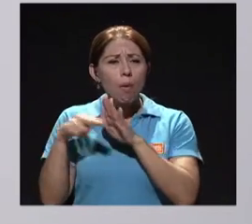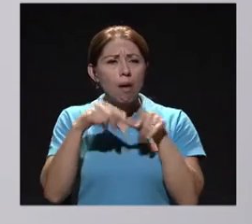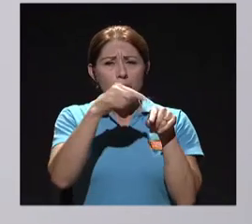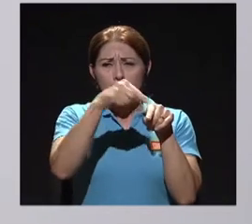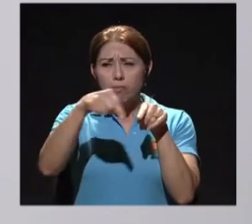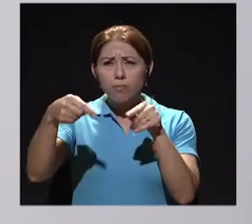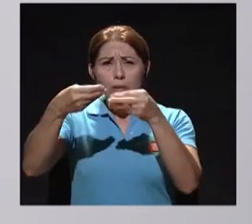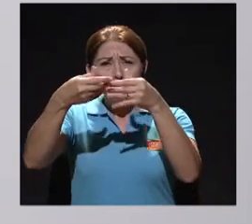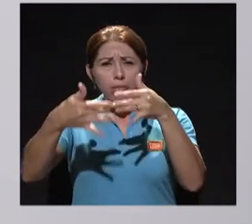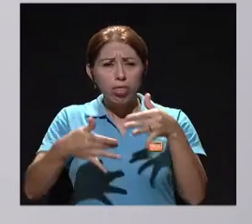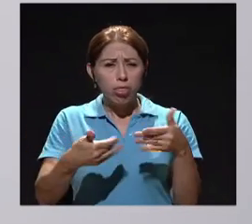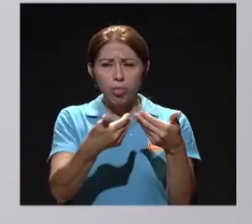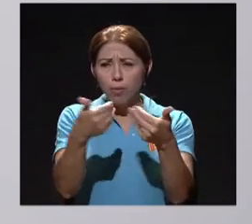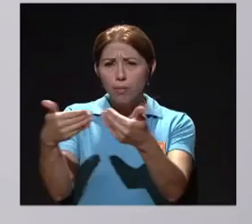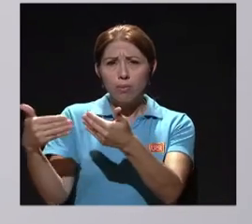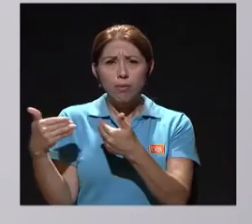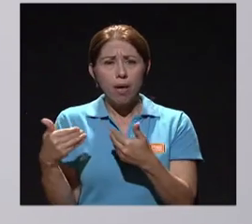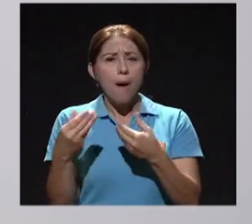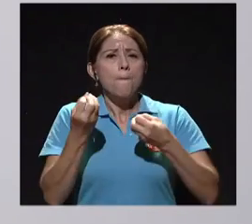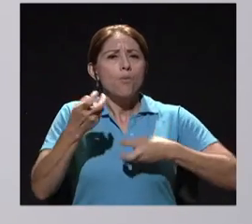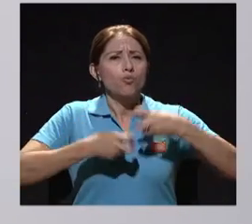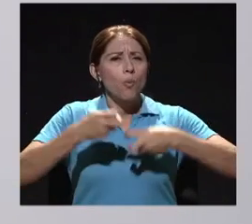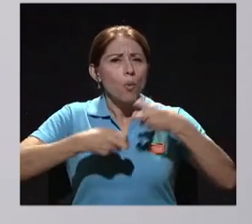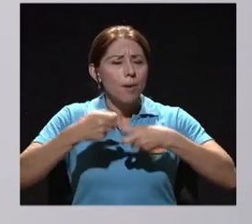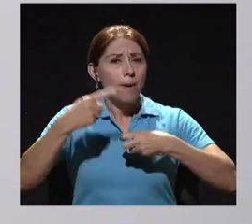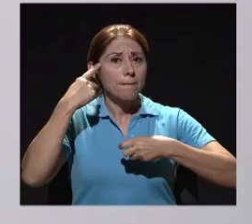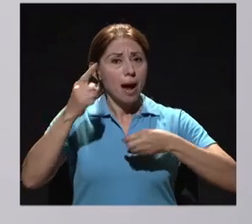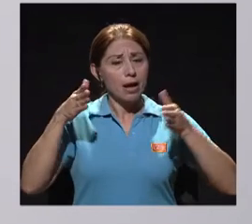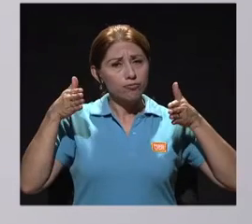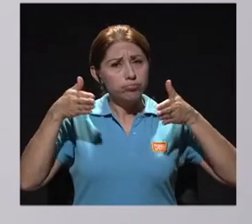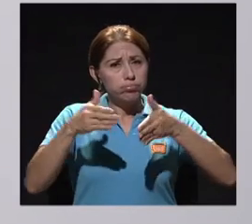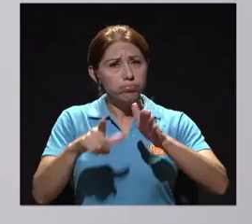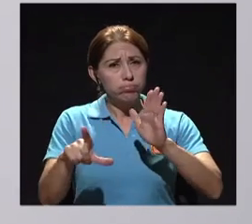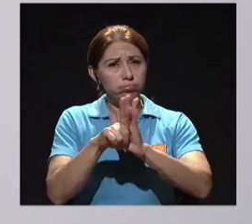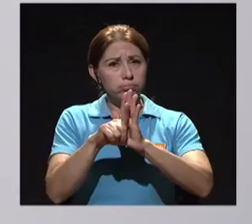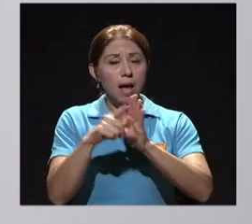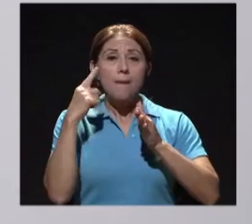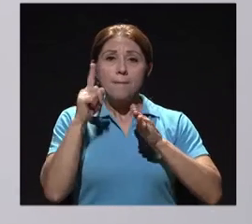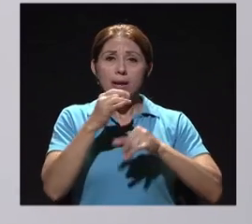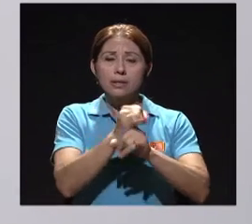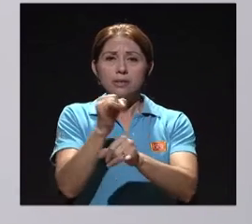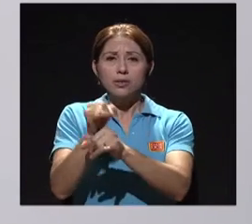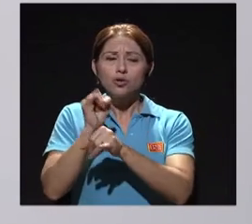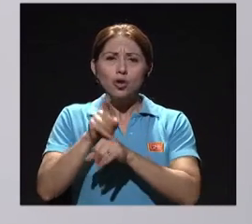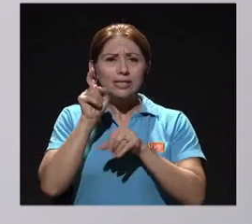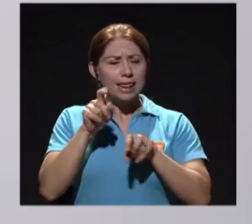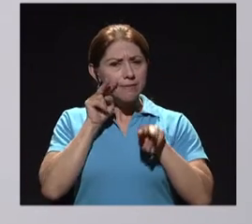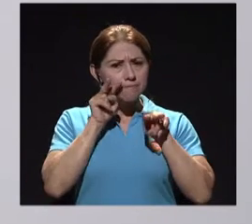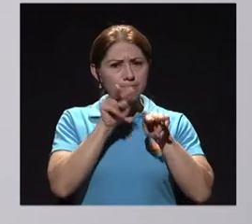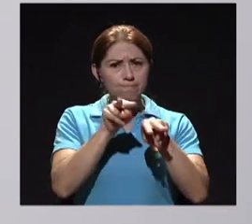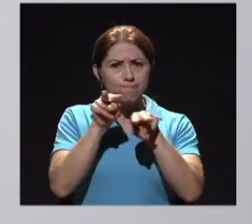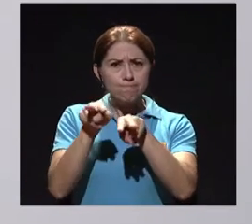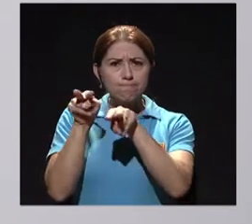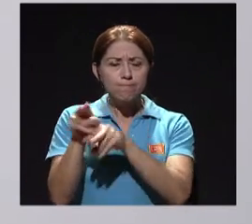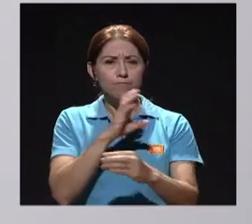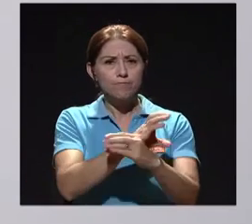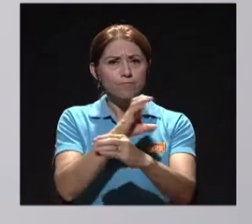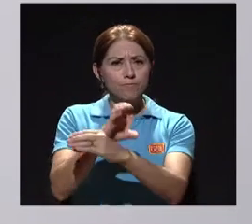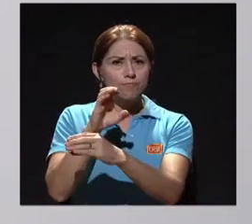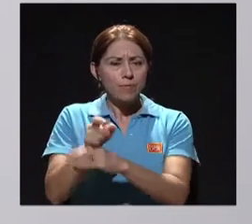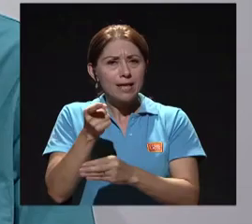país para los operadores jurídicos y las instituciones que tienen que velar por una efectiva tutela de éste de este recurso tan